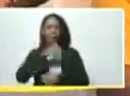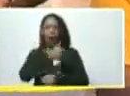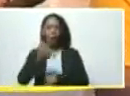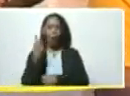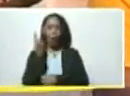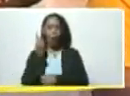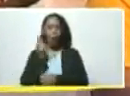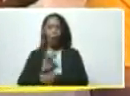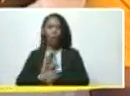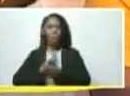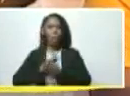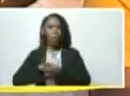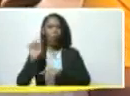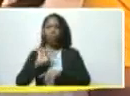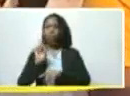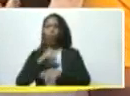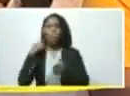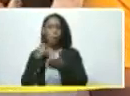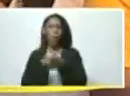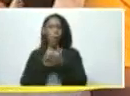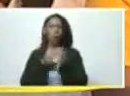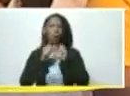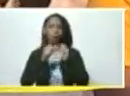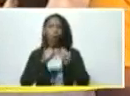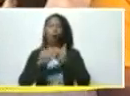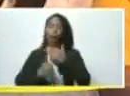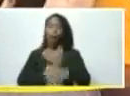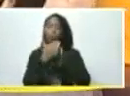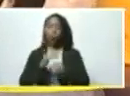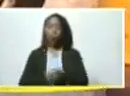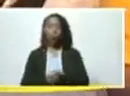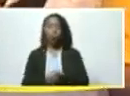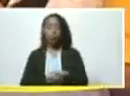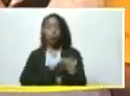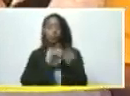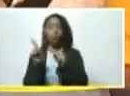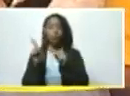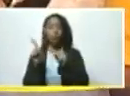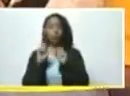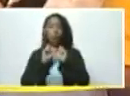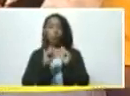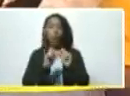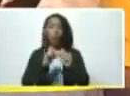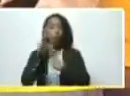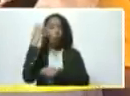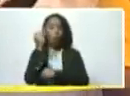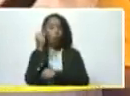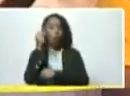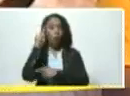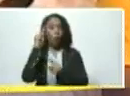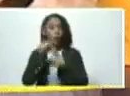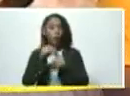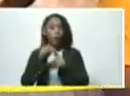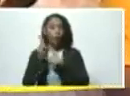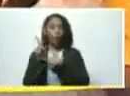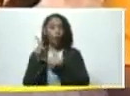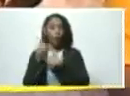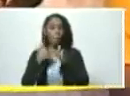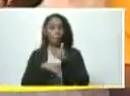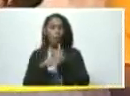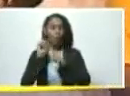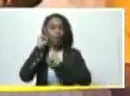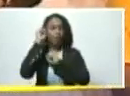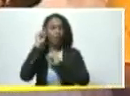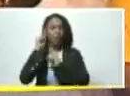uno por no persistir, por seguir adelante. Y así seguiremos logrando metas y esto vamos a